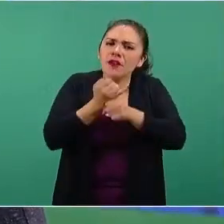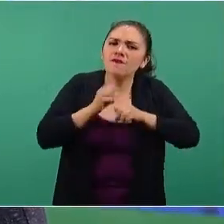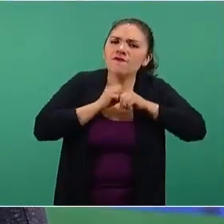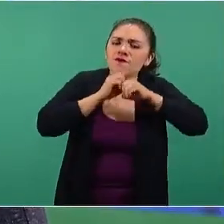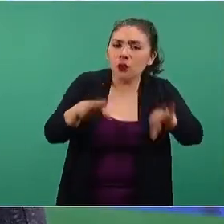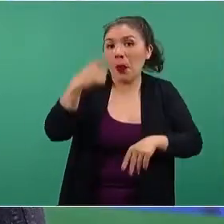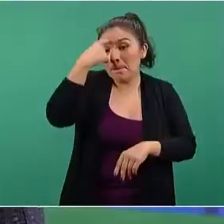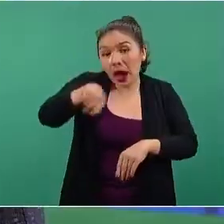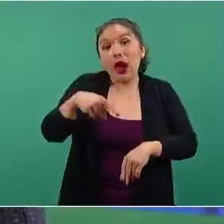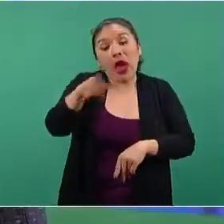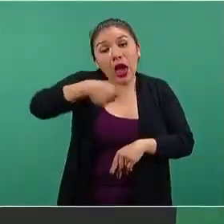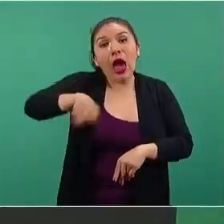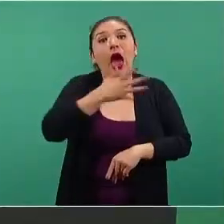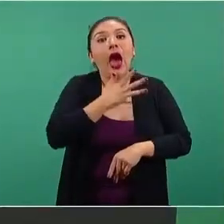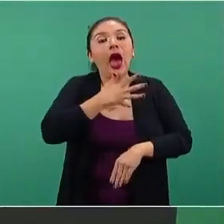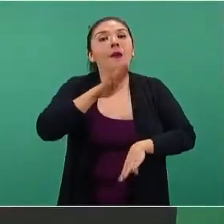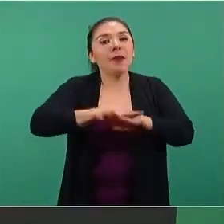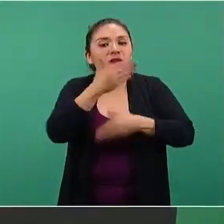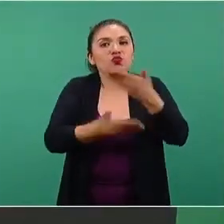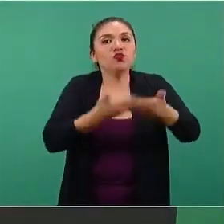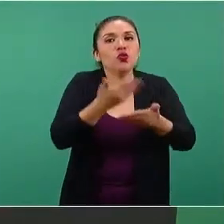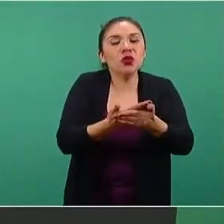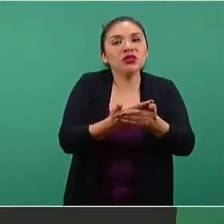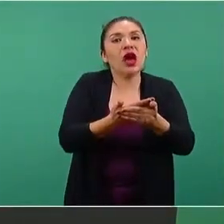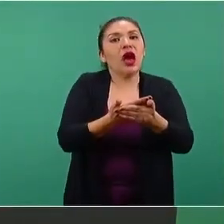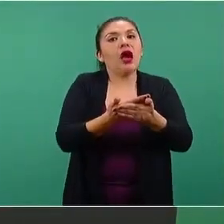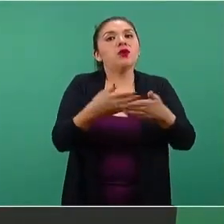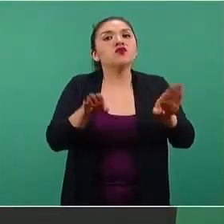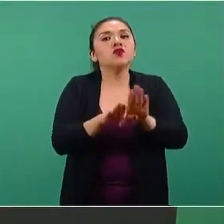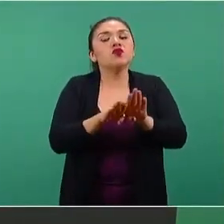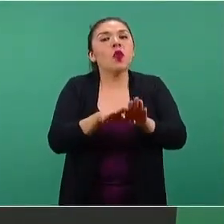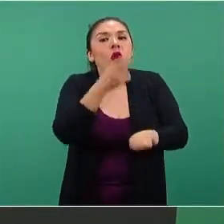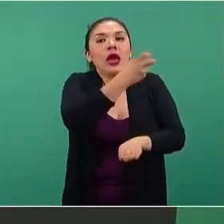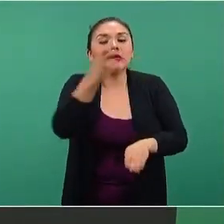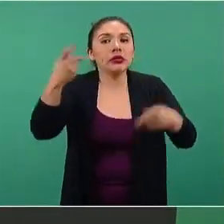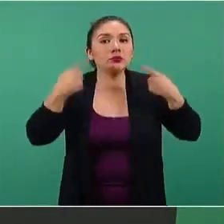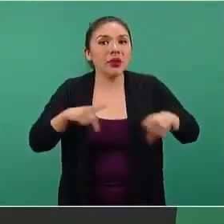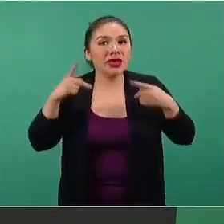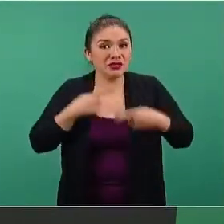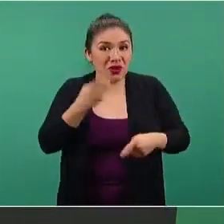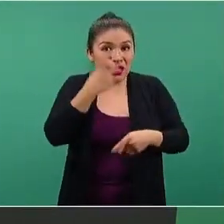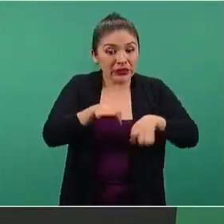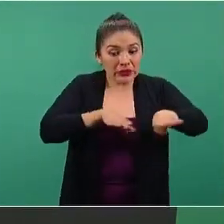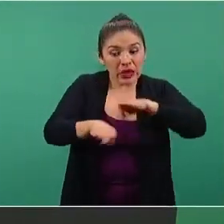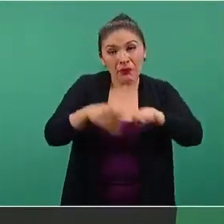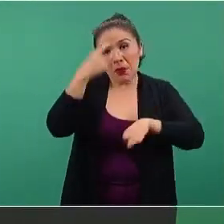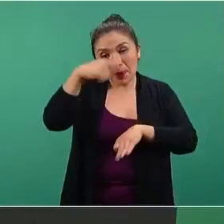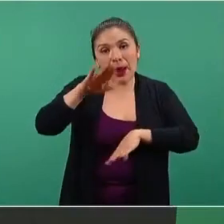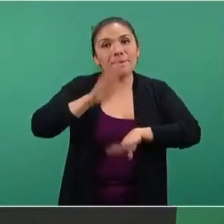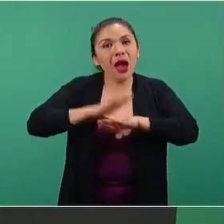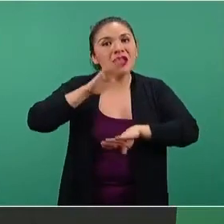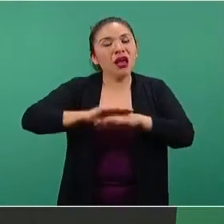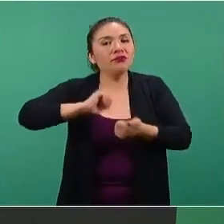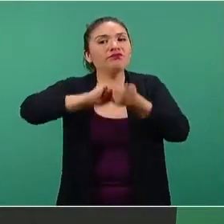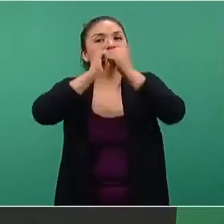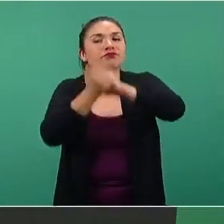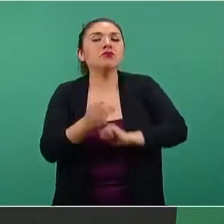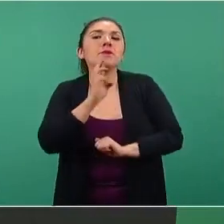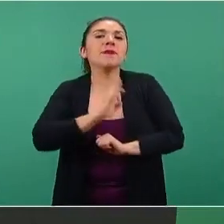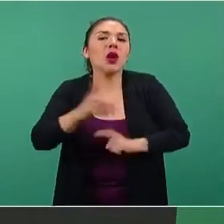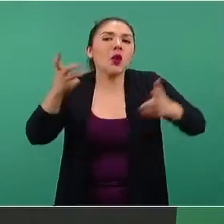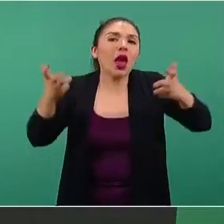información para que haya una propuesta de parte de estas personas legisladoras para poder mejorar cada